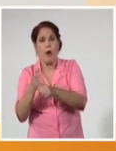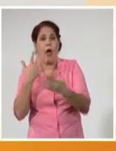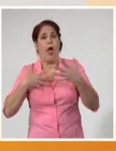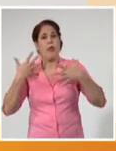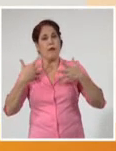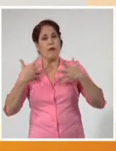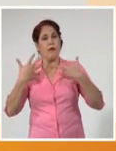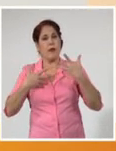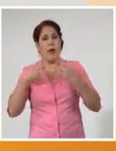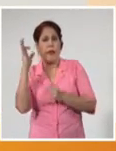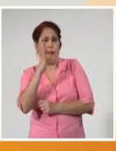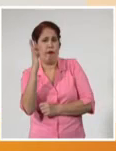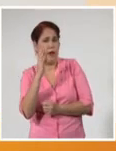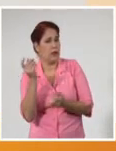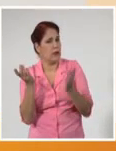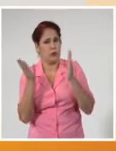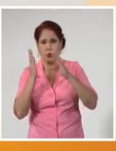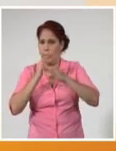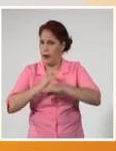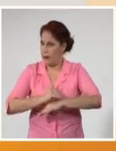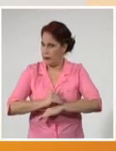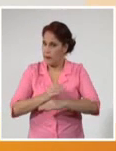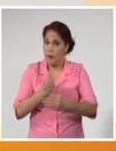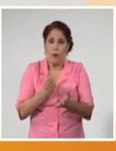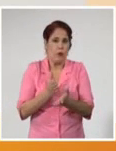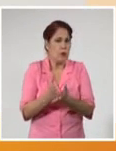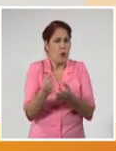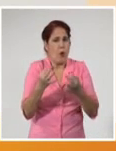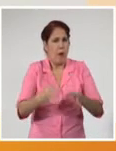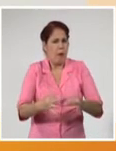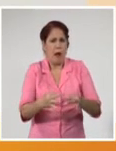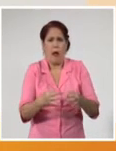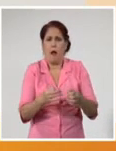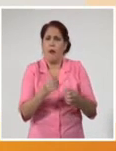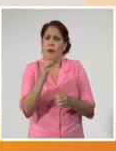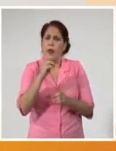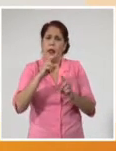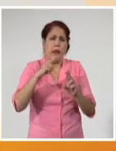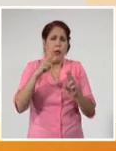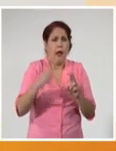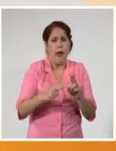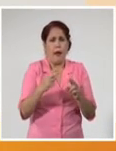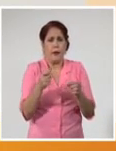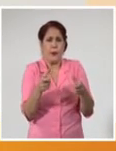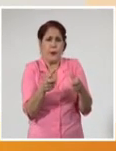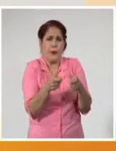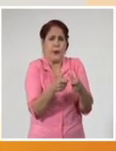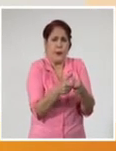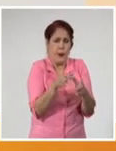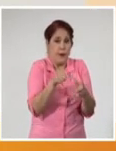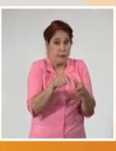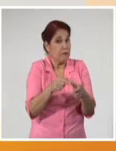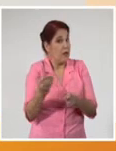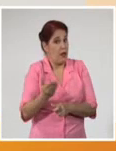actividades masivas, sino que se mantendrán las actividades de pequeño formato y se acelerará